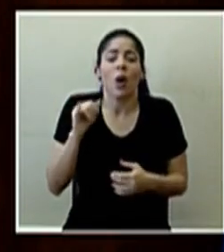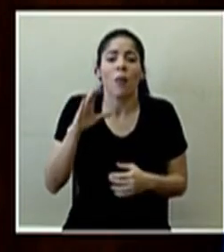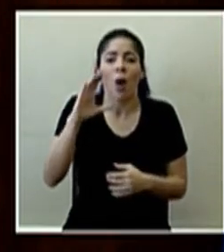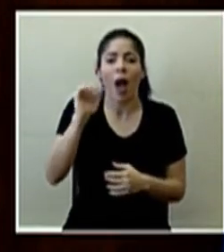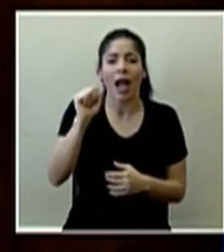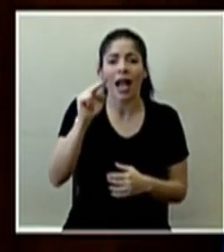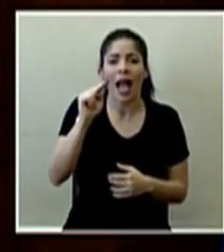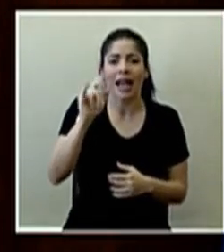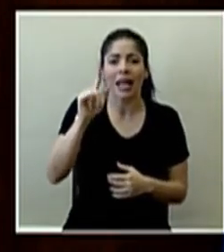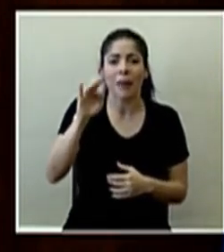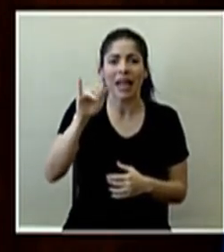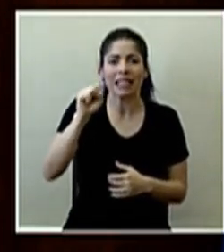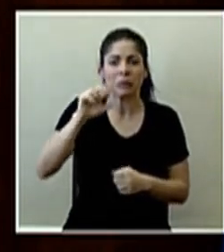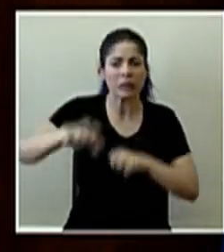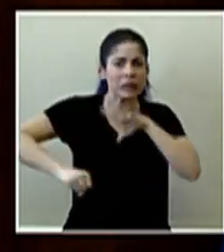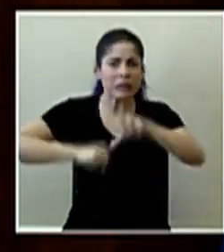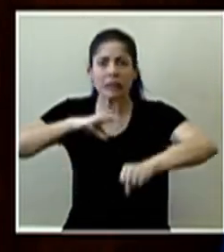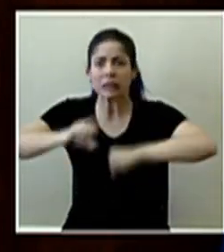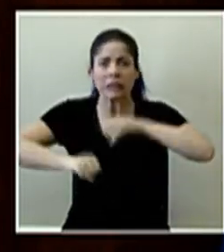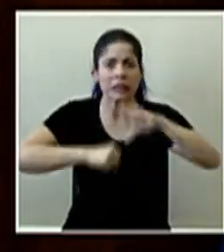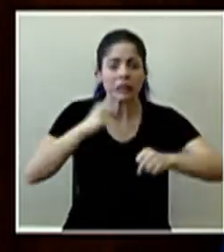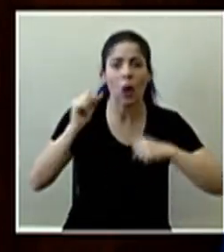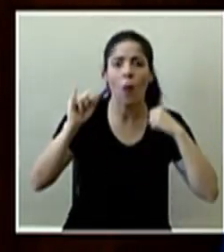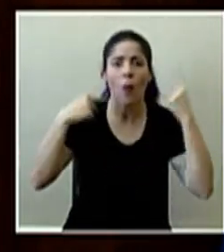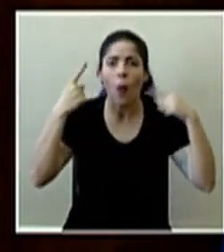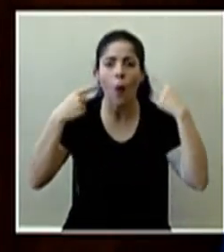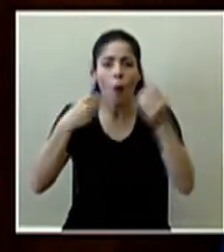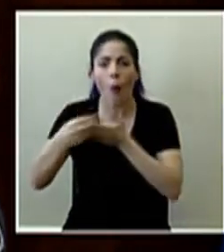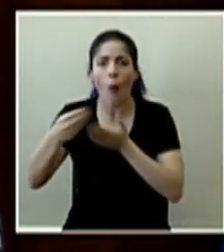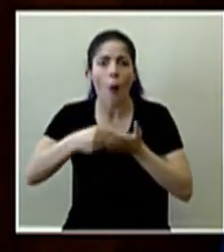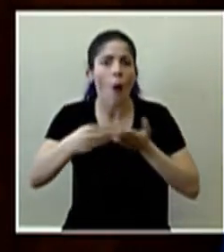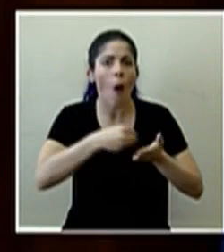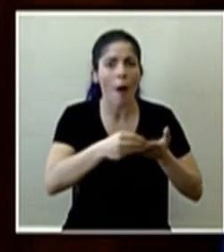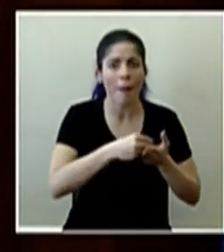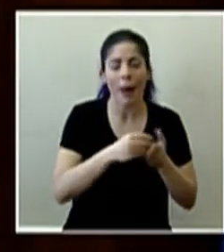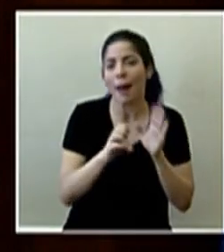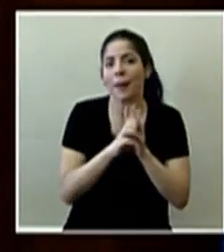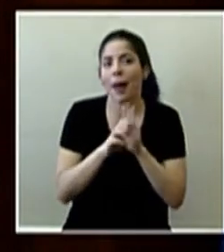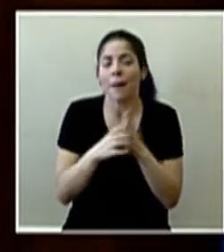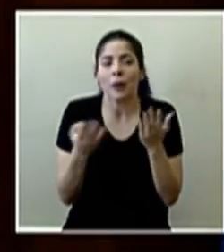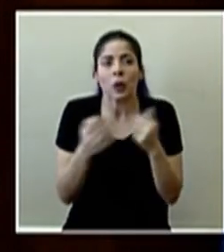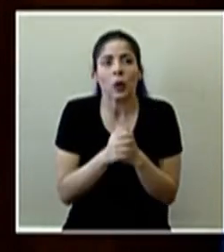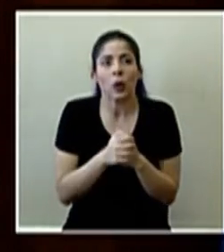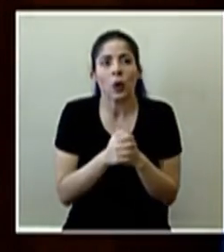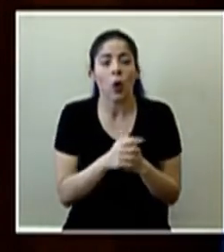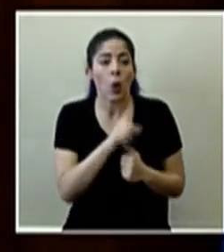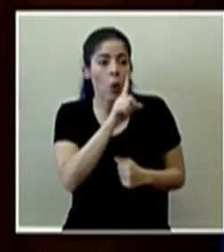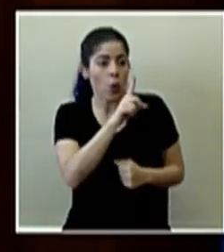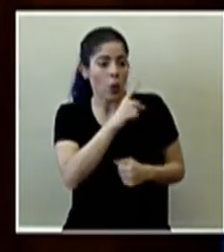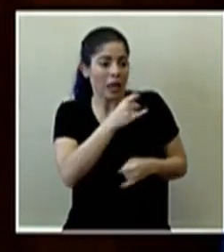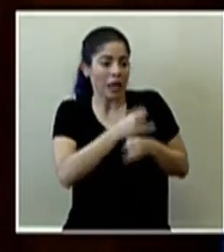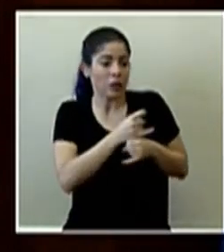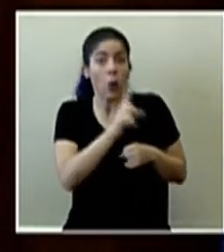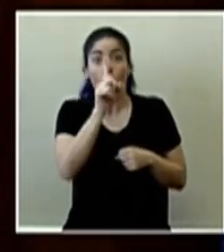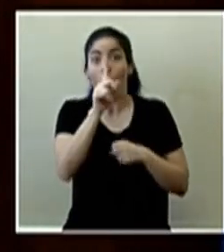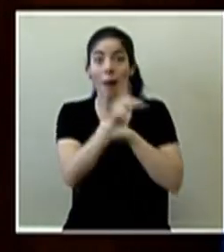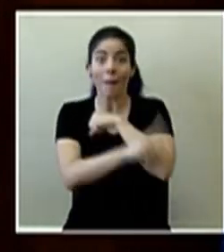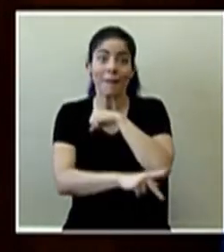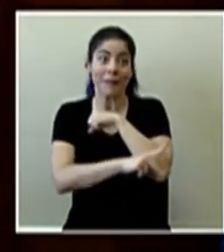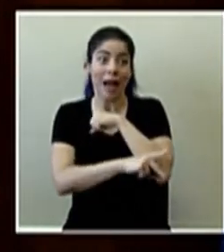canibalismo en la compra, ¿verdad? Donde una entidad o un